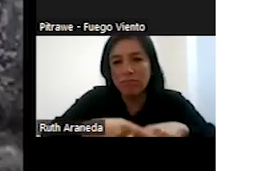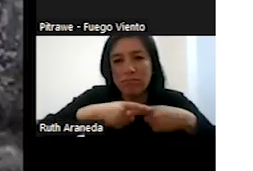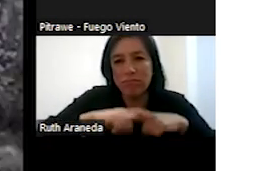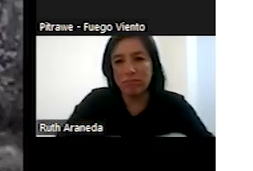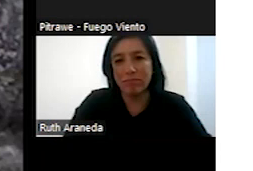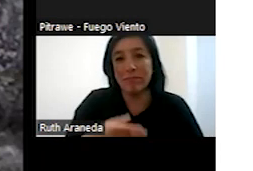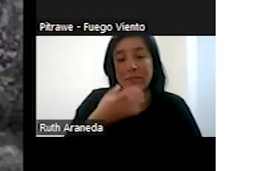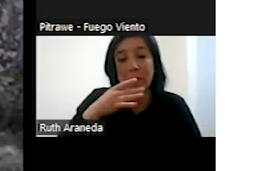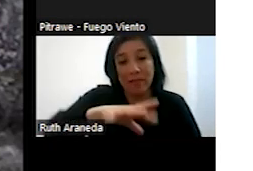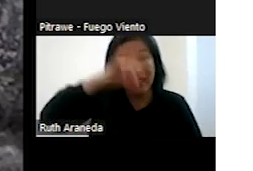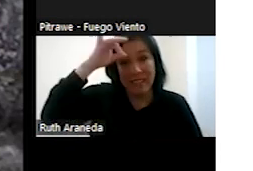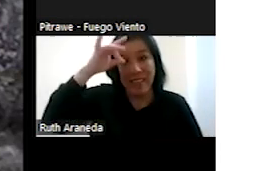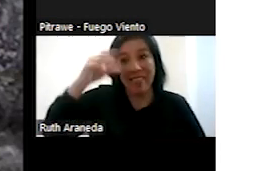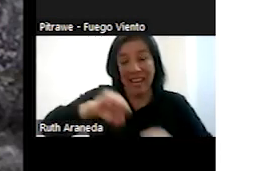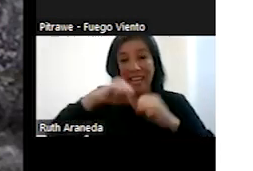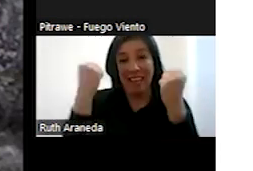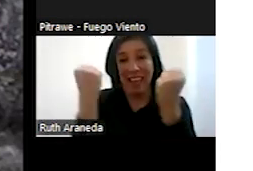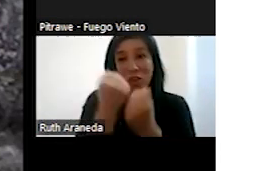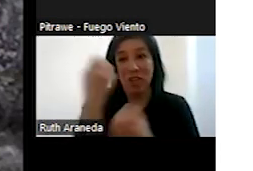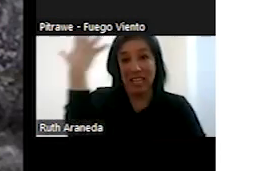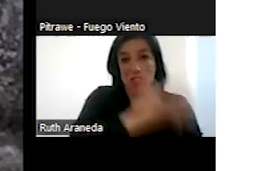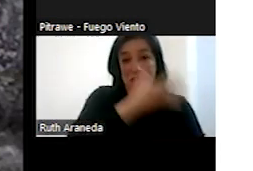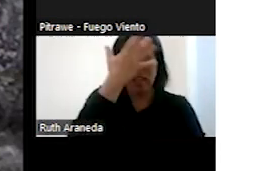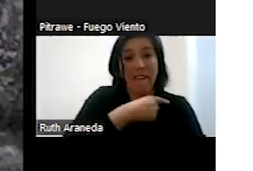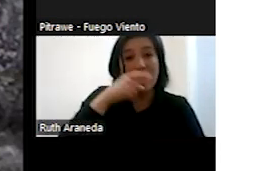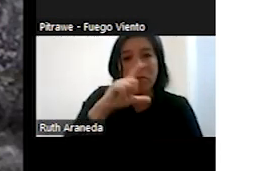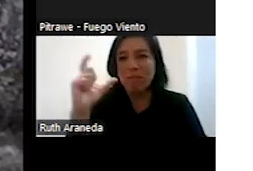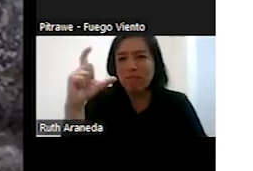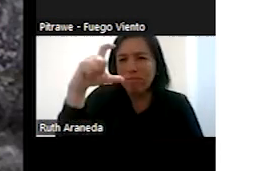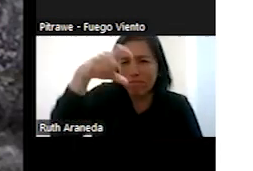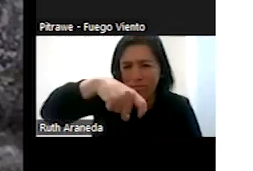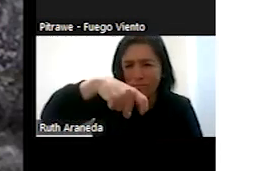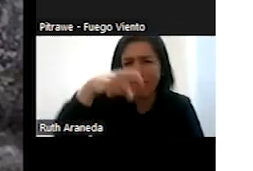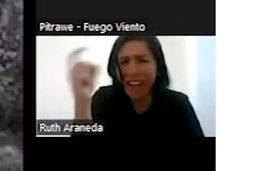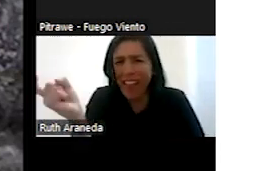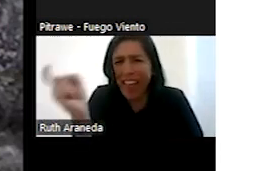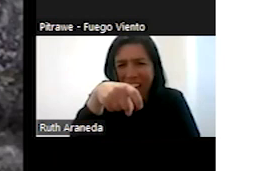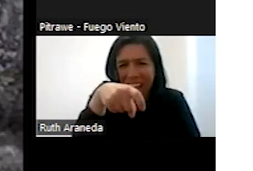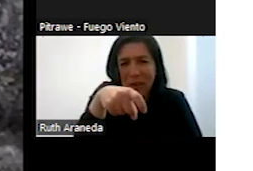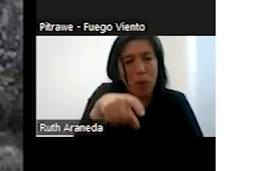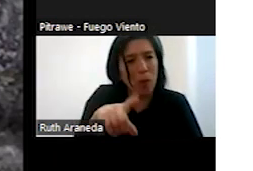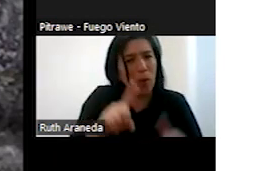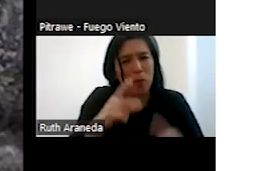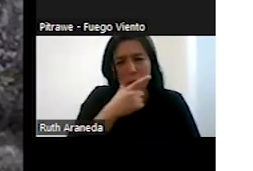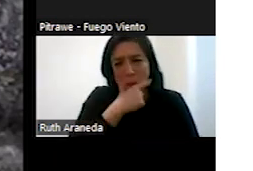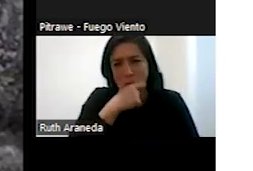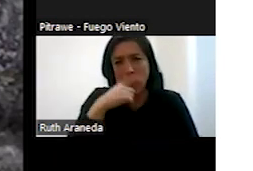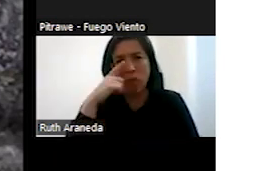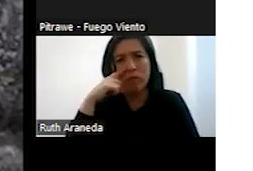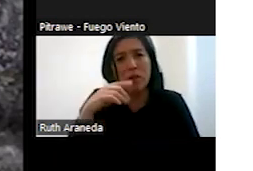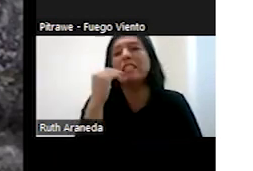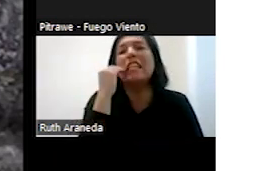en el estado de Quillota, las clavas. Las clavas que ha sido un misterio toda la vida. Bueno, aquí apareció una miniatura en la mano de un